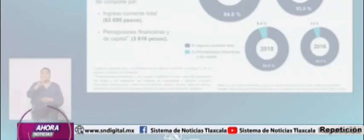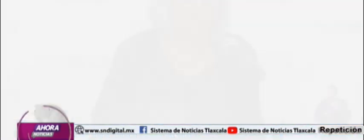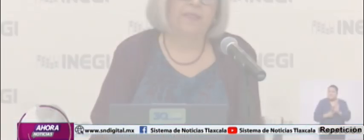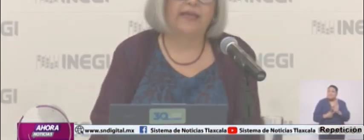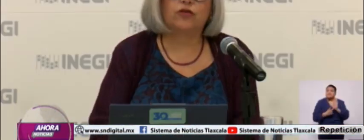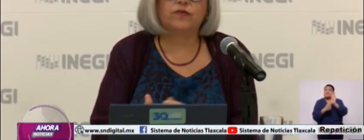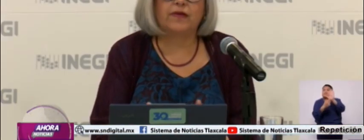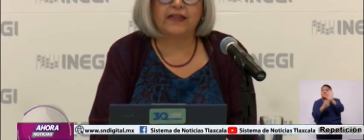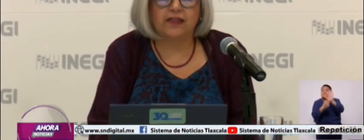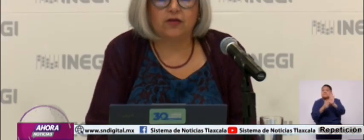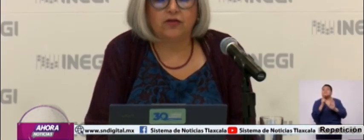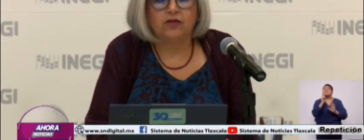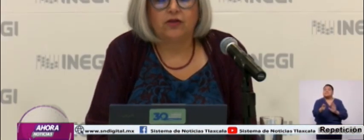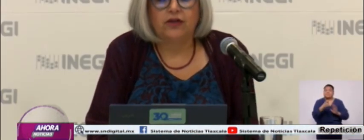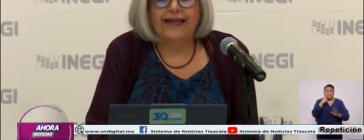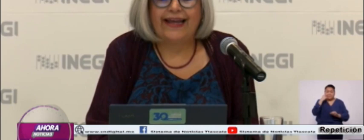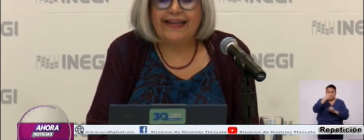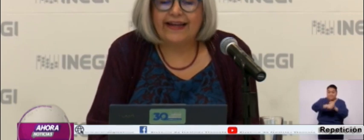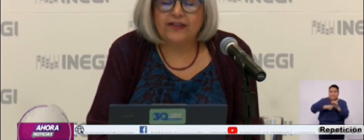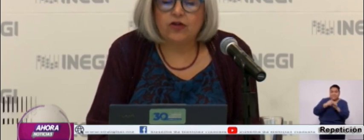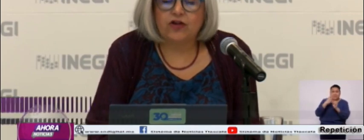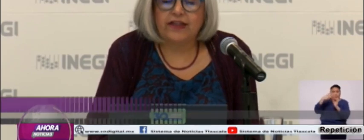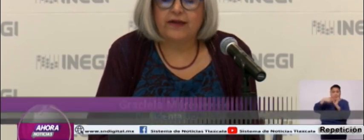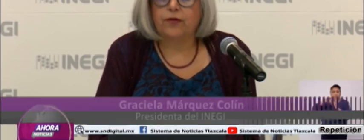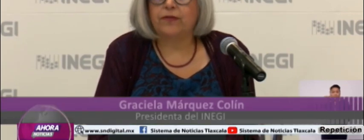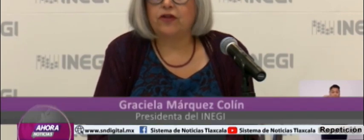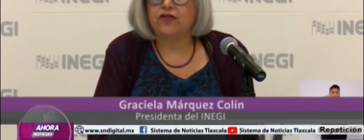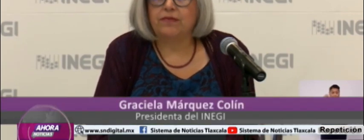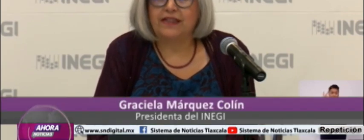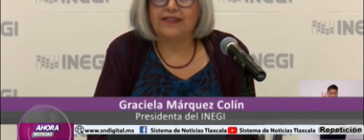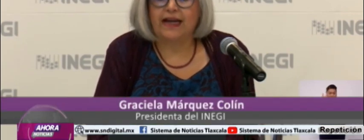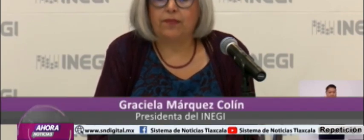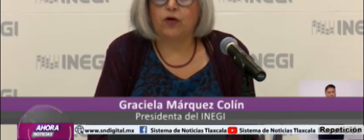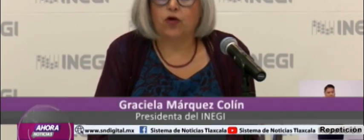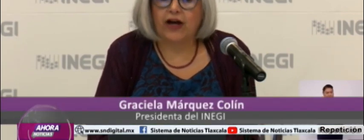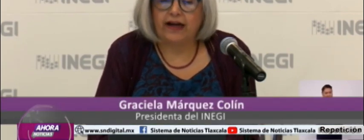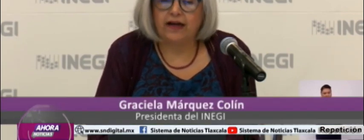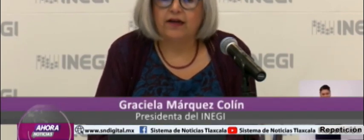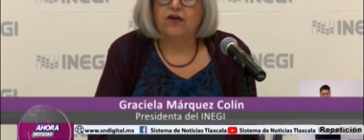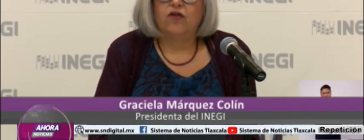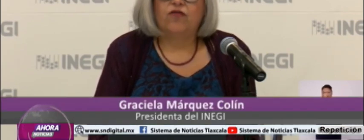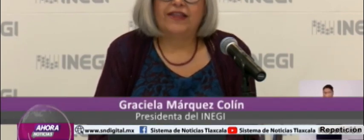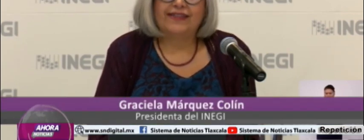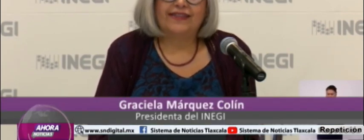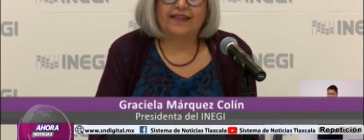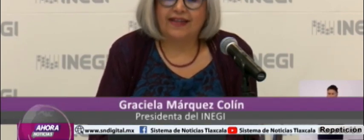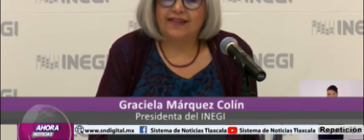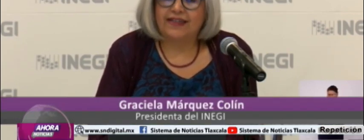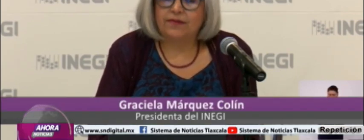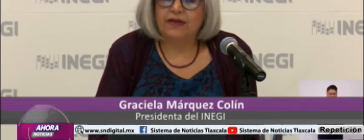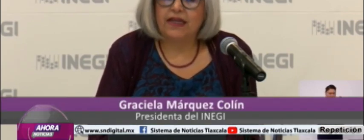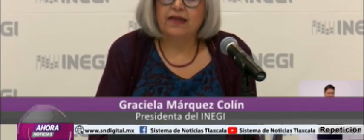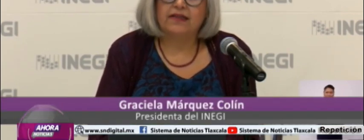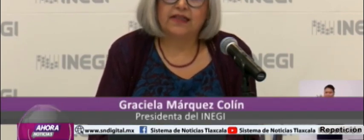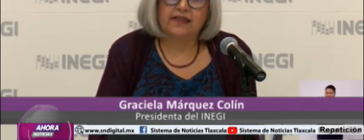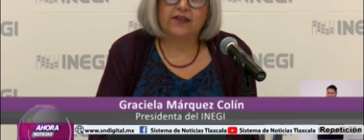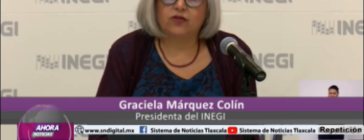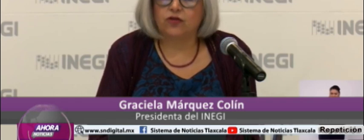pesos. En 2022, el ingreso corriente promedio trimestral por hogar fue de